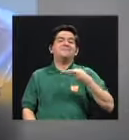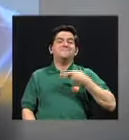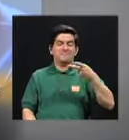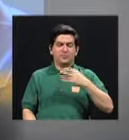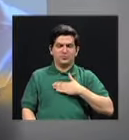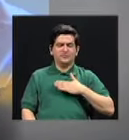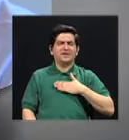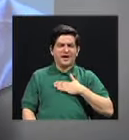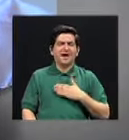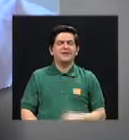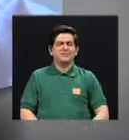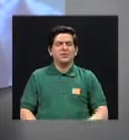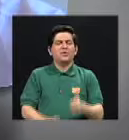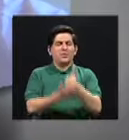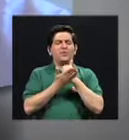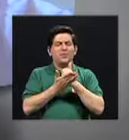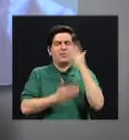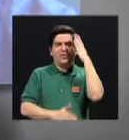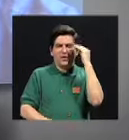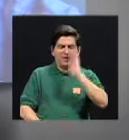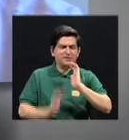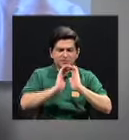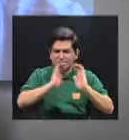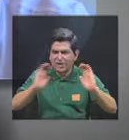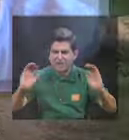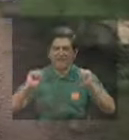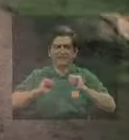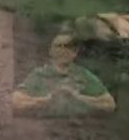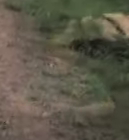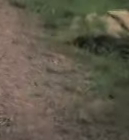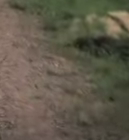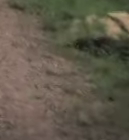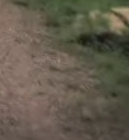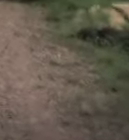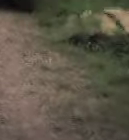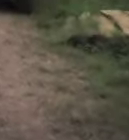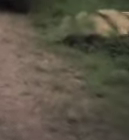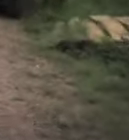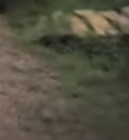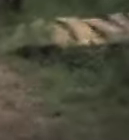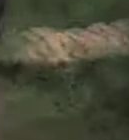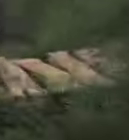mutuo me marcó bastante, por lo menos en esa experiencia de los chiquitos.